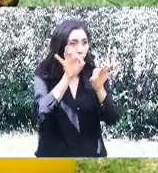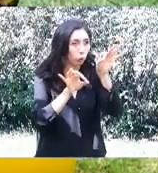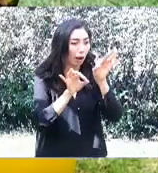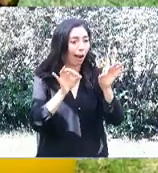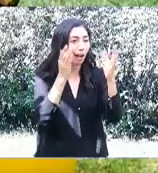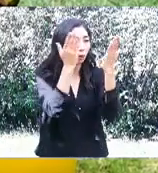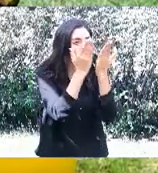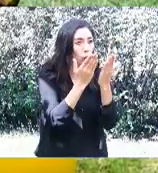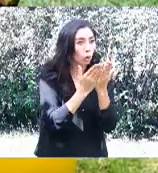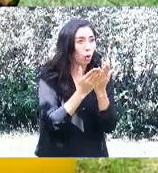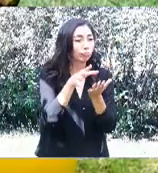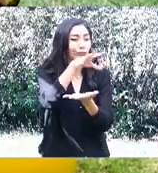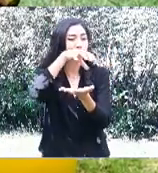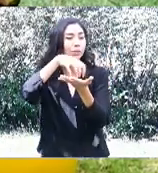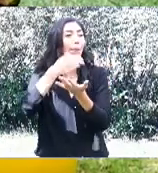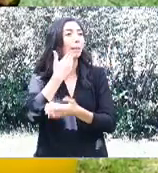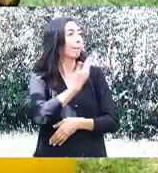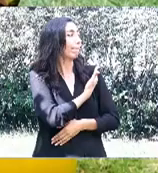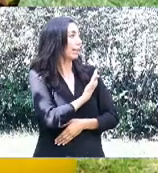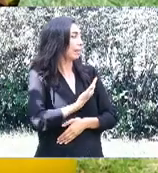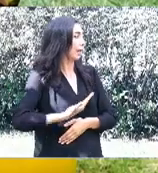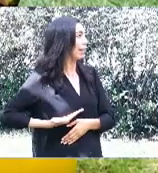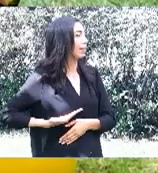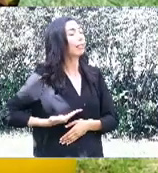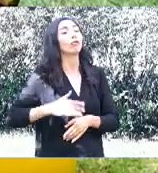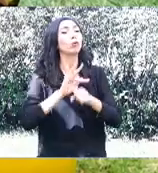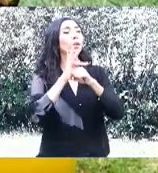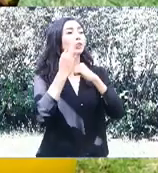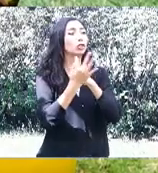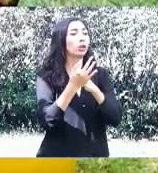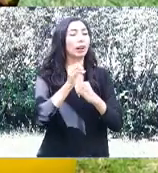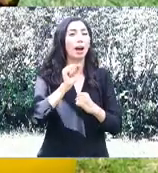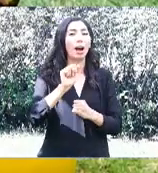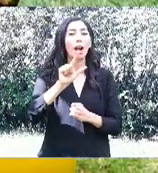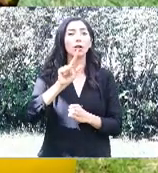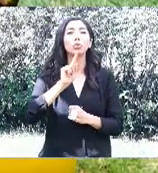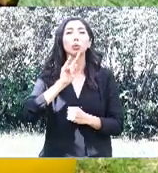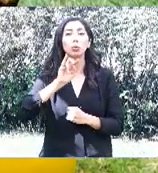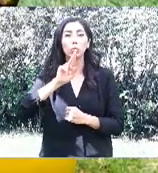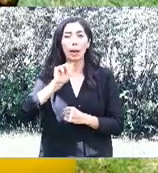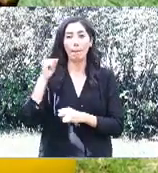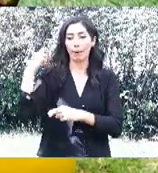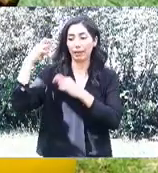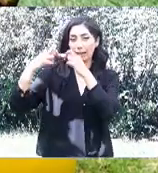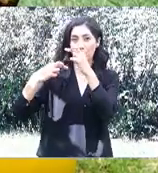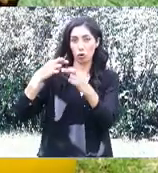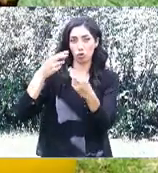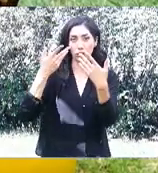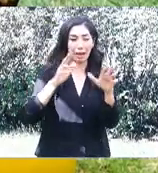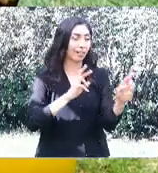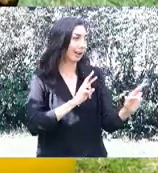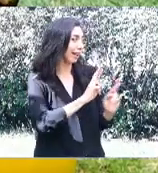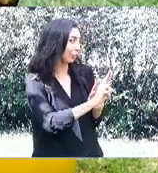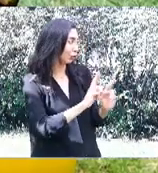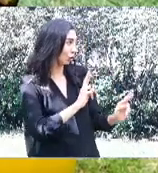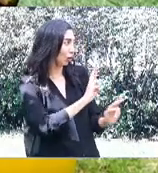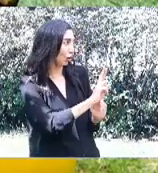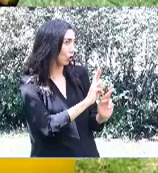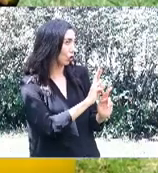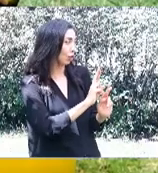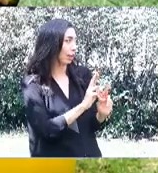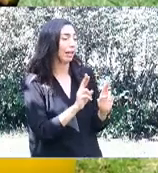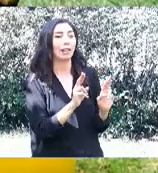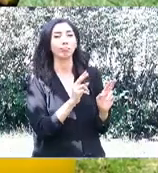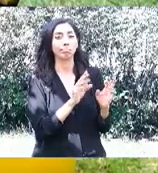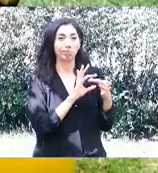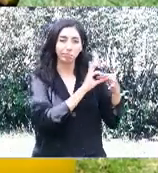y presidenta de la fundación altura patrimonio con quien precisamente hemos estado ya trabajando tenemos una relación en términos del